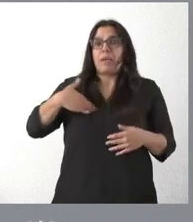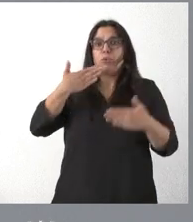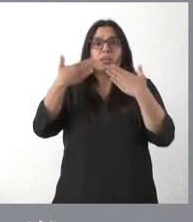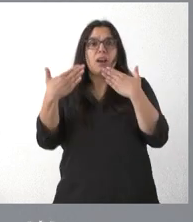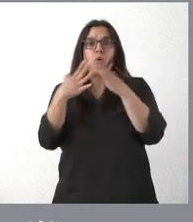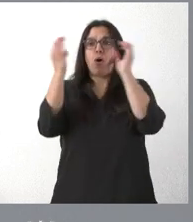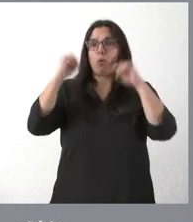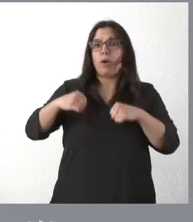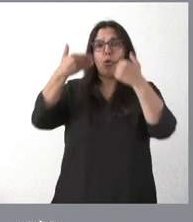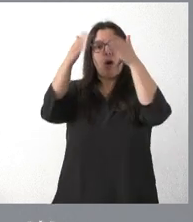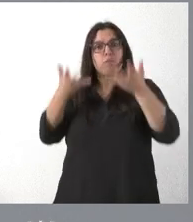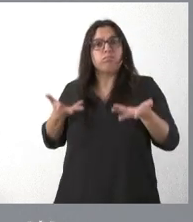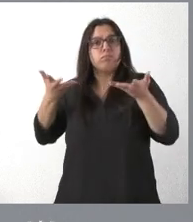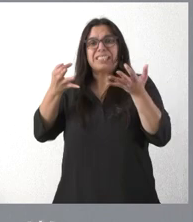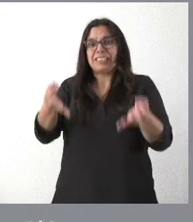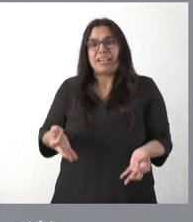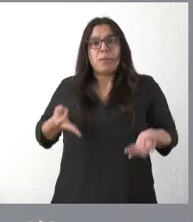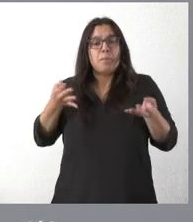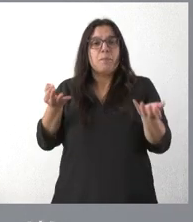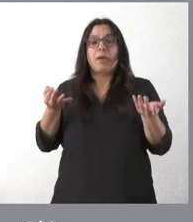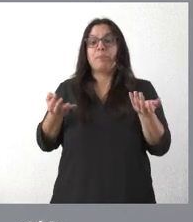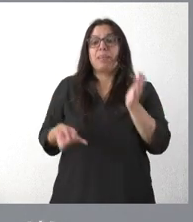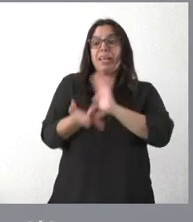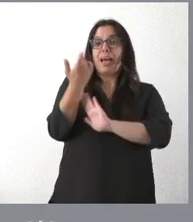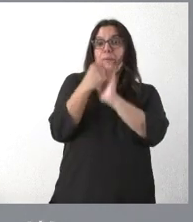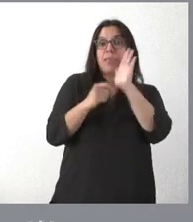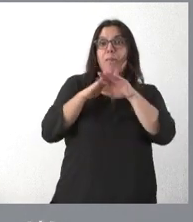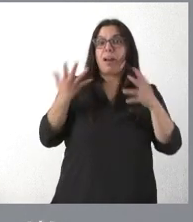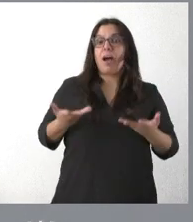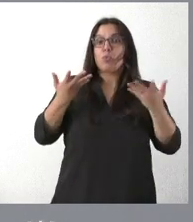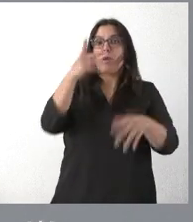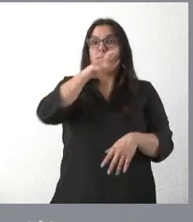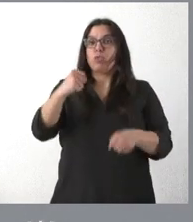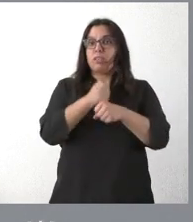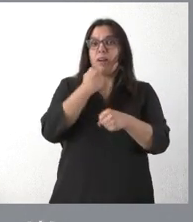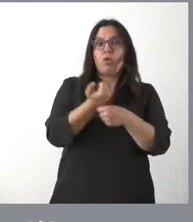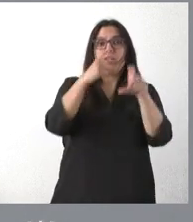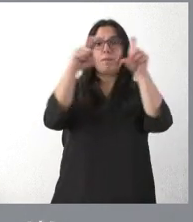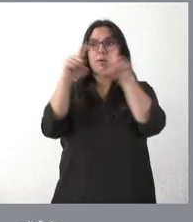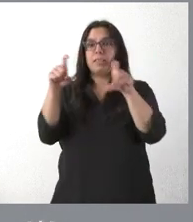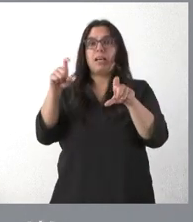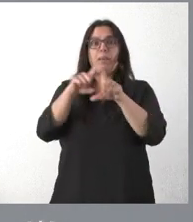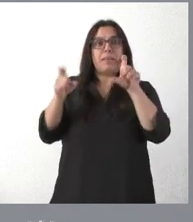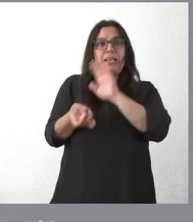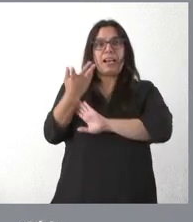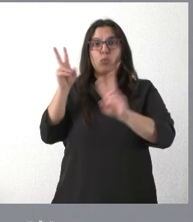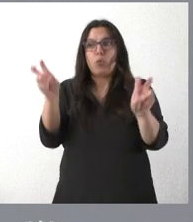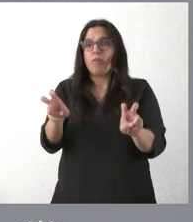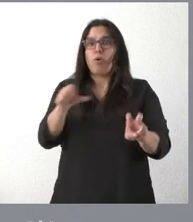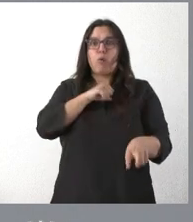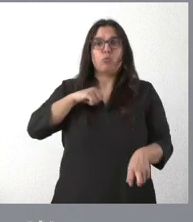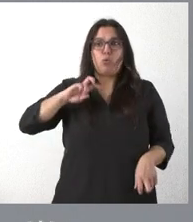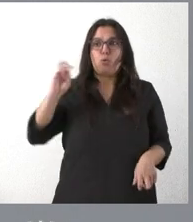la mano tendida el impulsar medidas que ayuden a los trabajadores a las empresas a los emprendedores a los autónomos y también